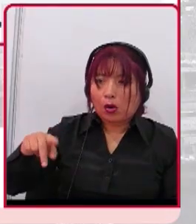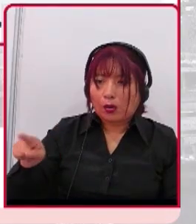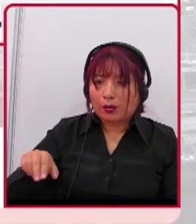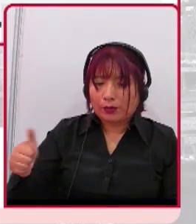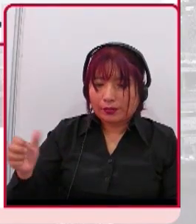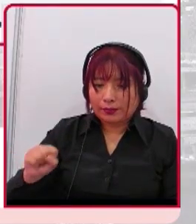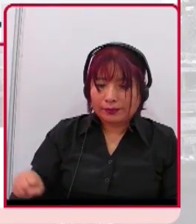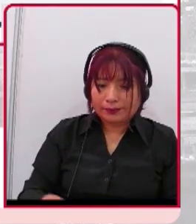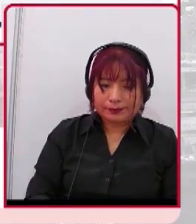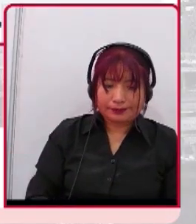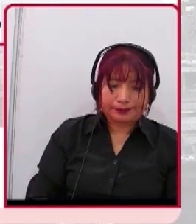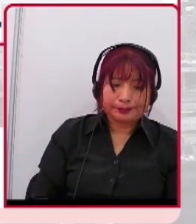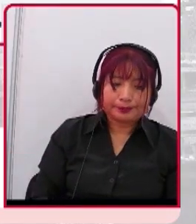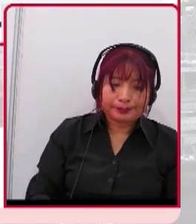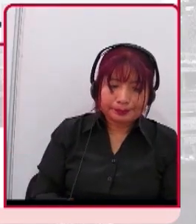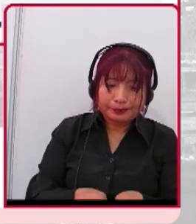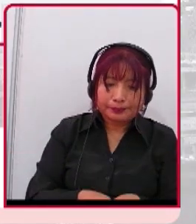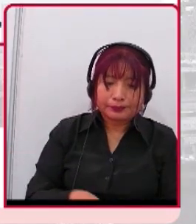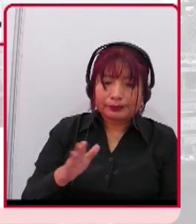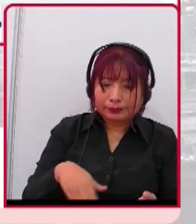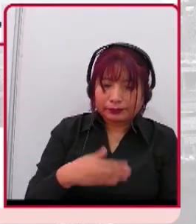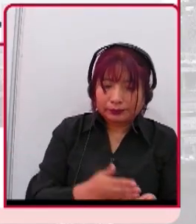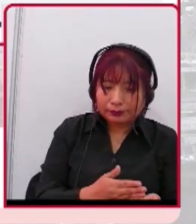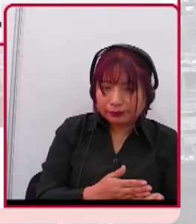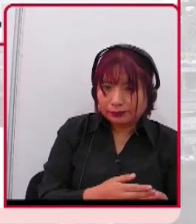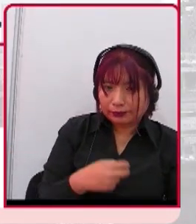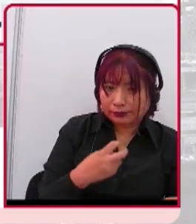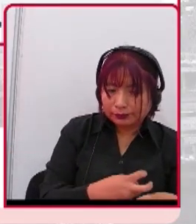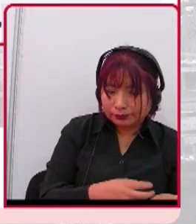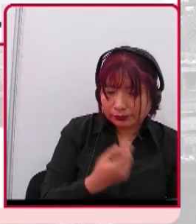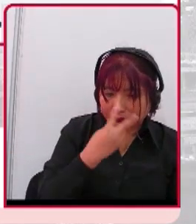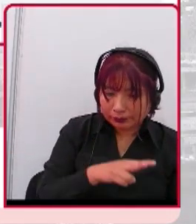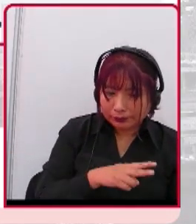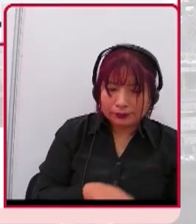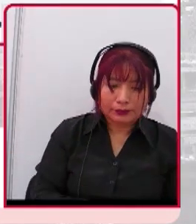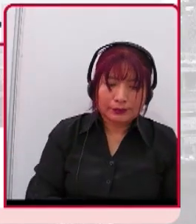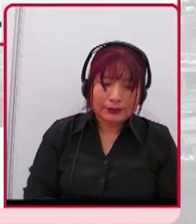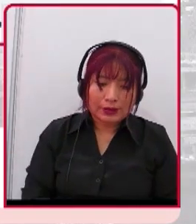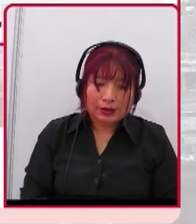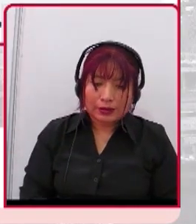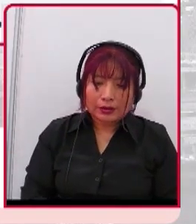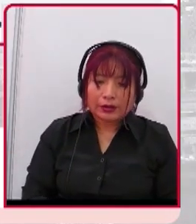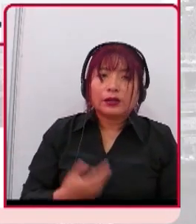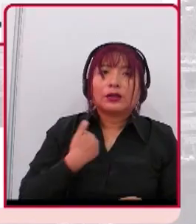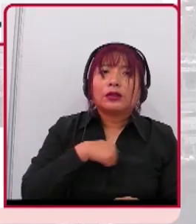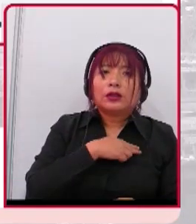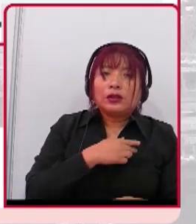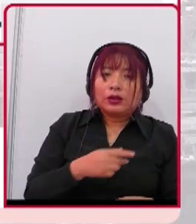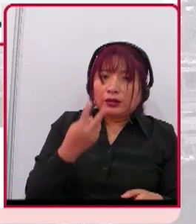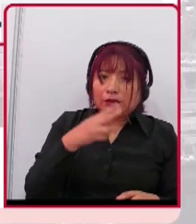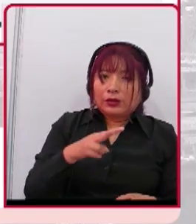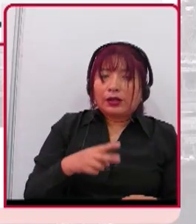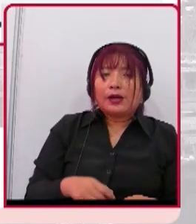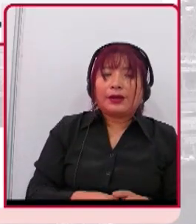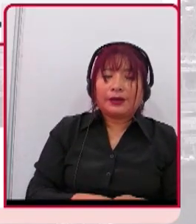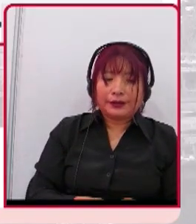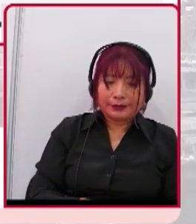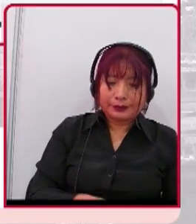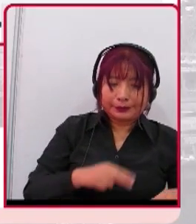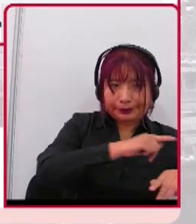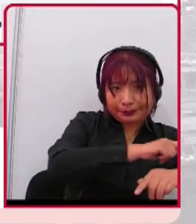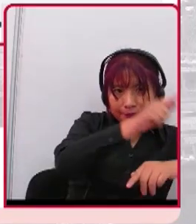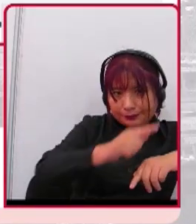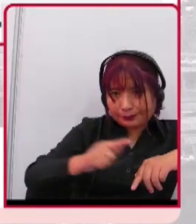tenemos. Un poco entrando al problema, nosotros como antecedente pueden ver en la línea de color